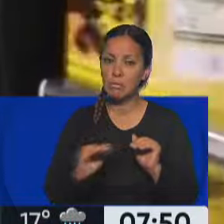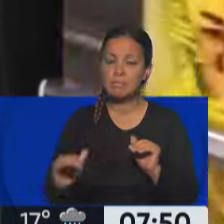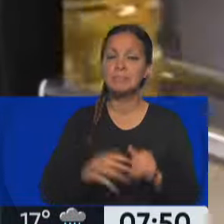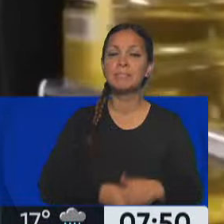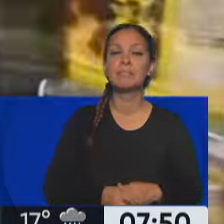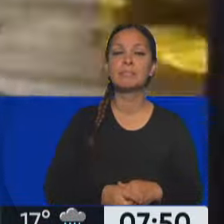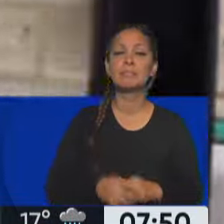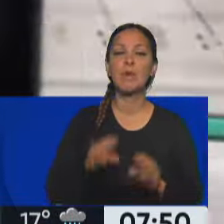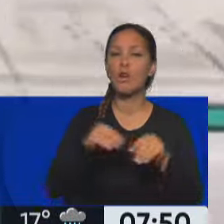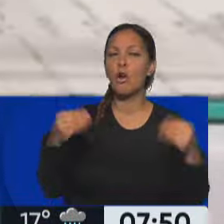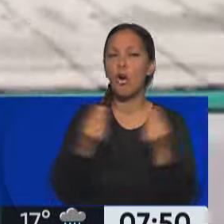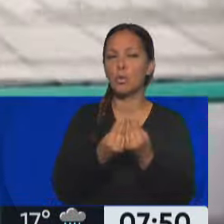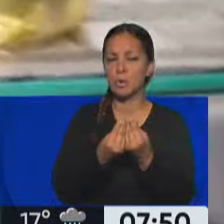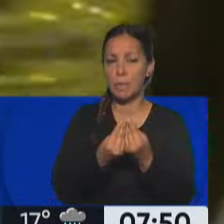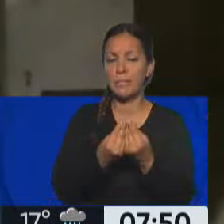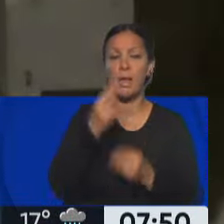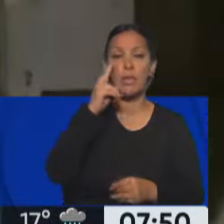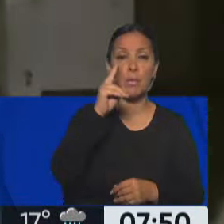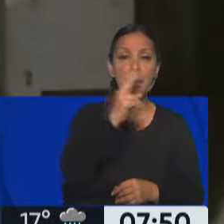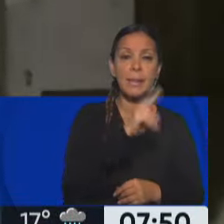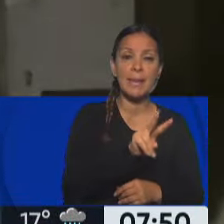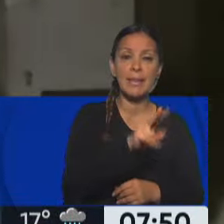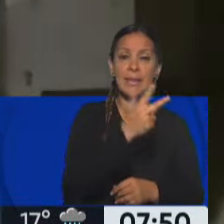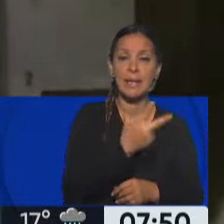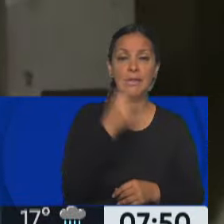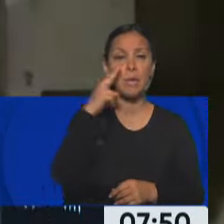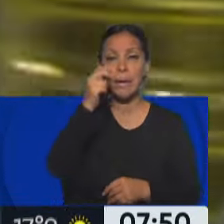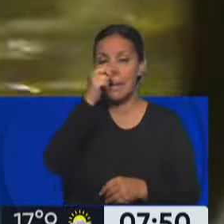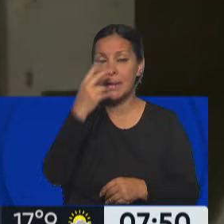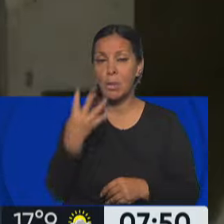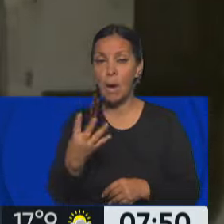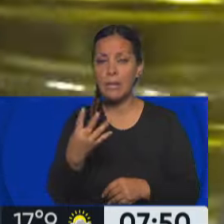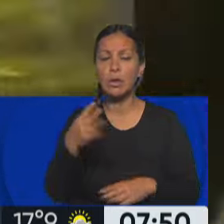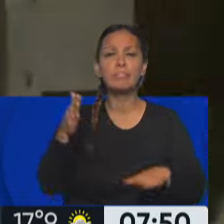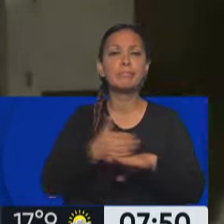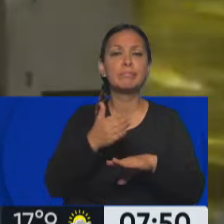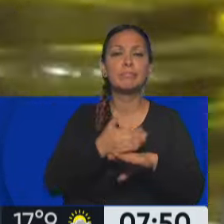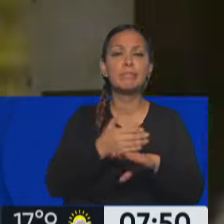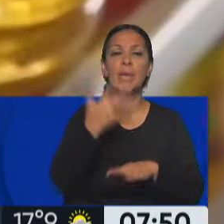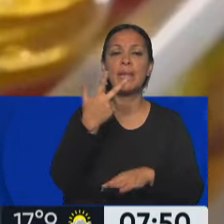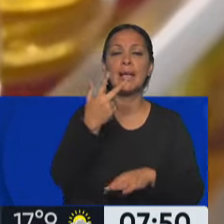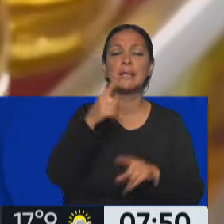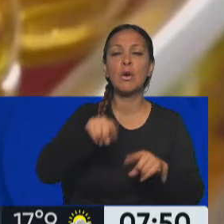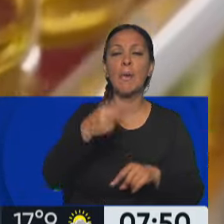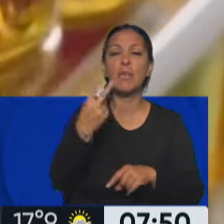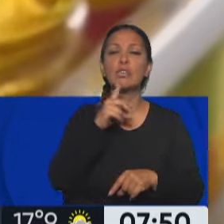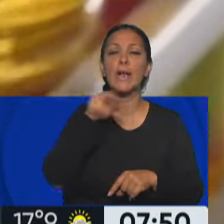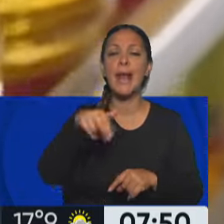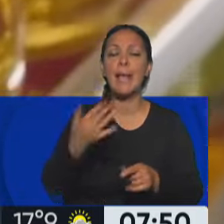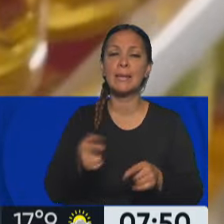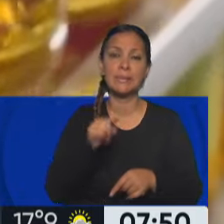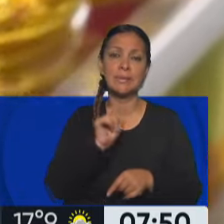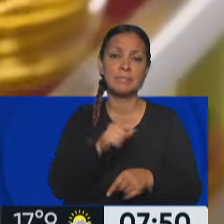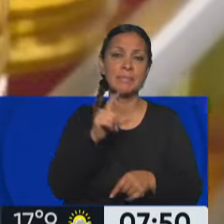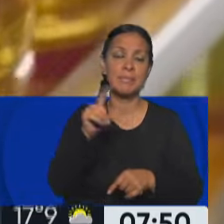campaña 2023-2024 se procesaron 3,2 millones de toneladas de girasol en la industria local